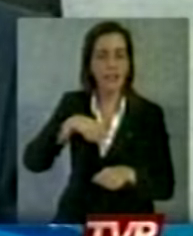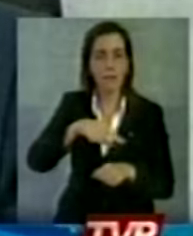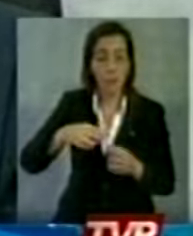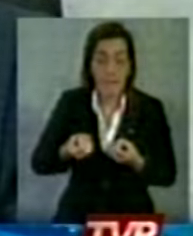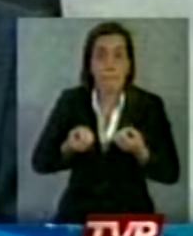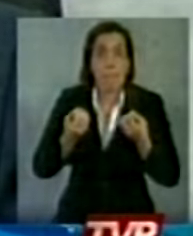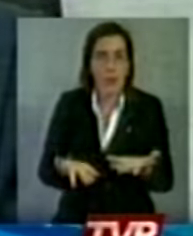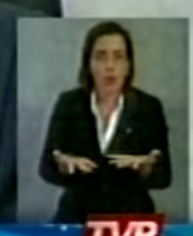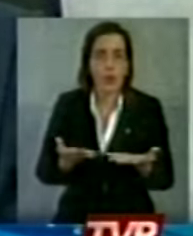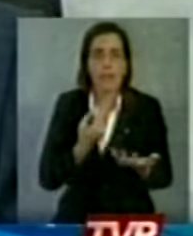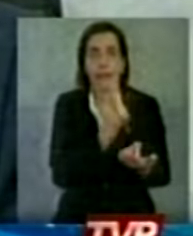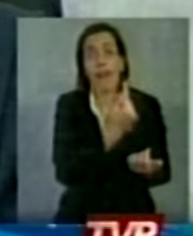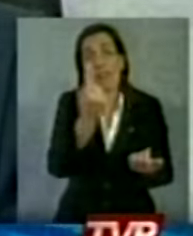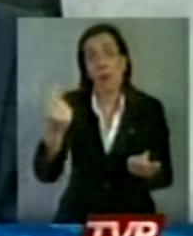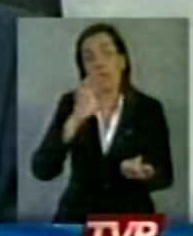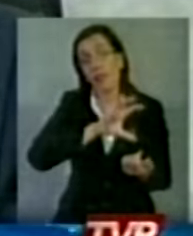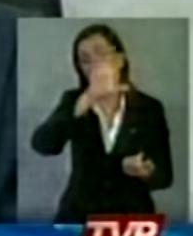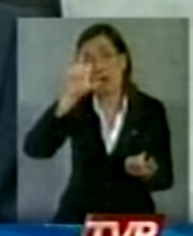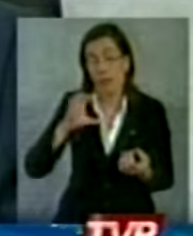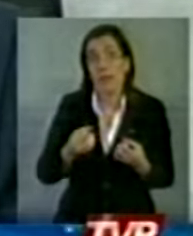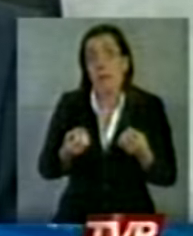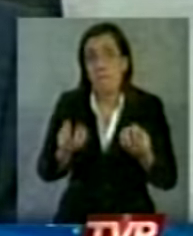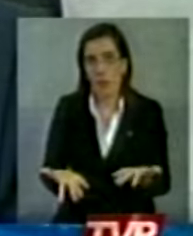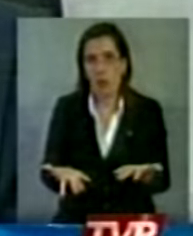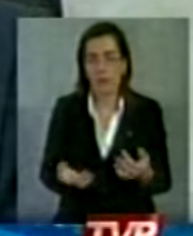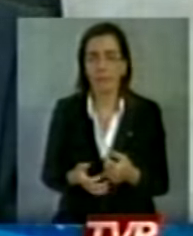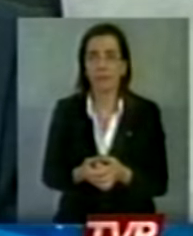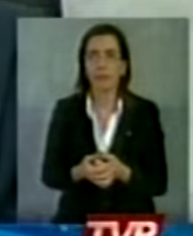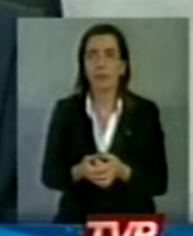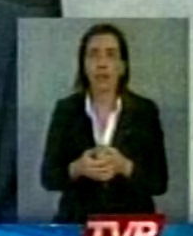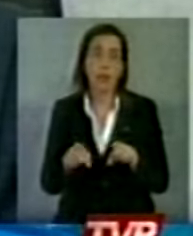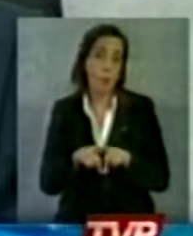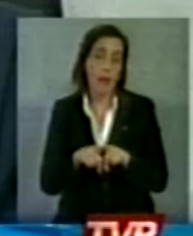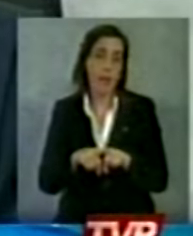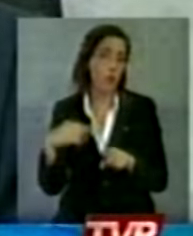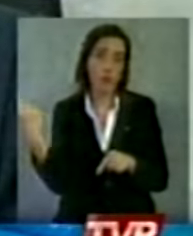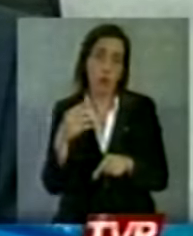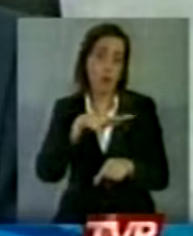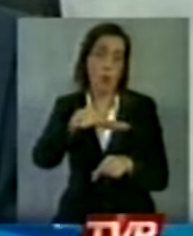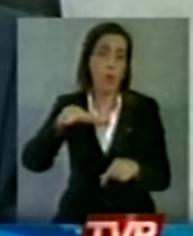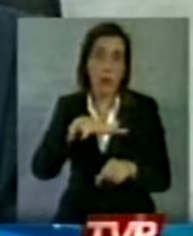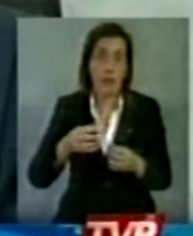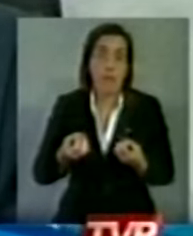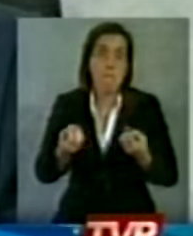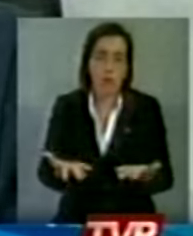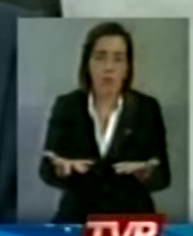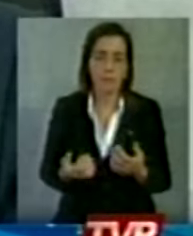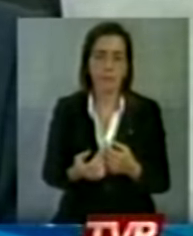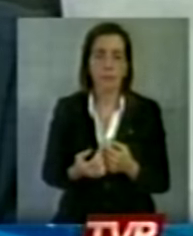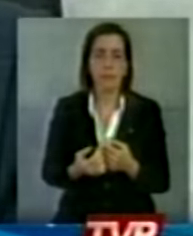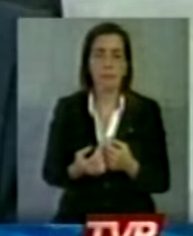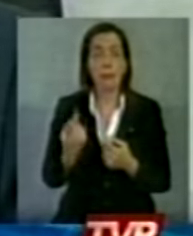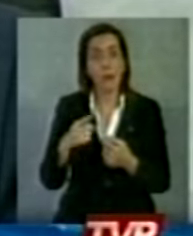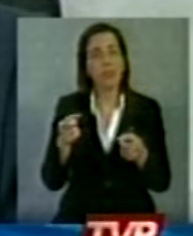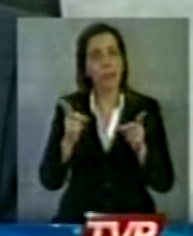la mejora de cada una de las partes, esto es, las provincias y las regiones. Pero también quiero